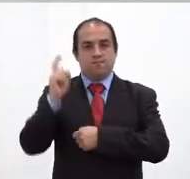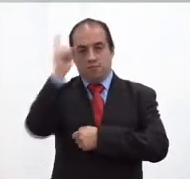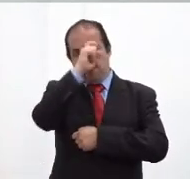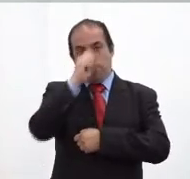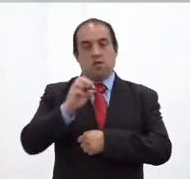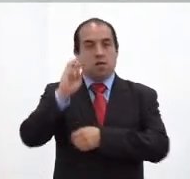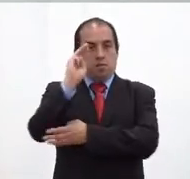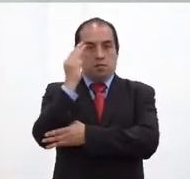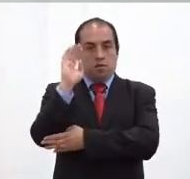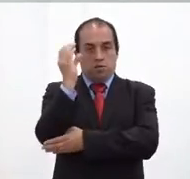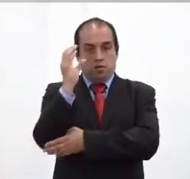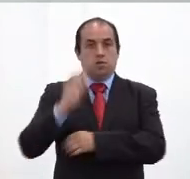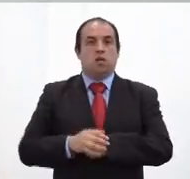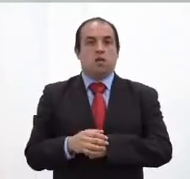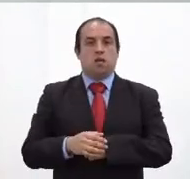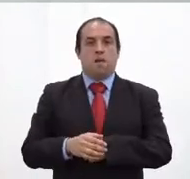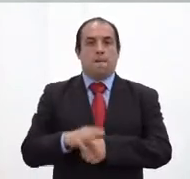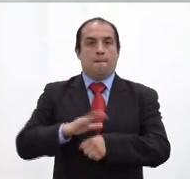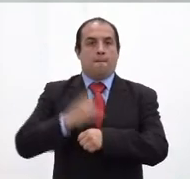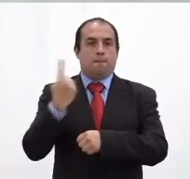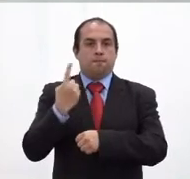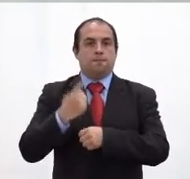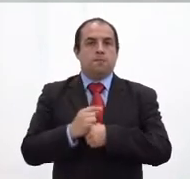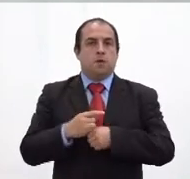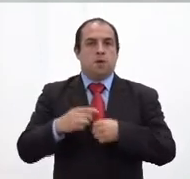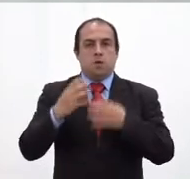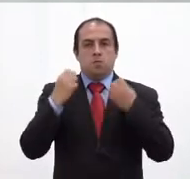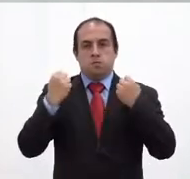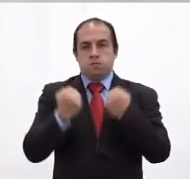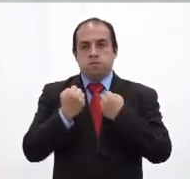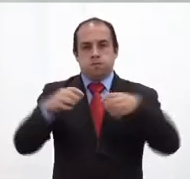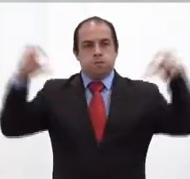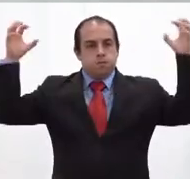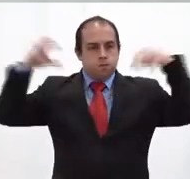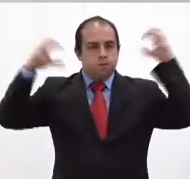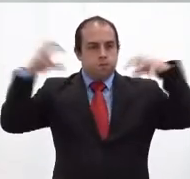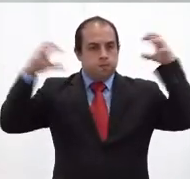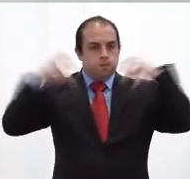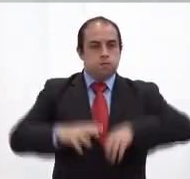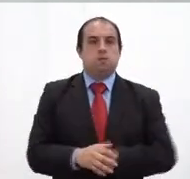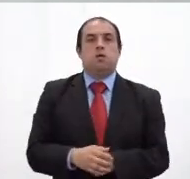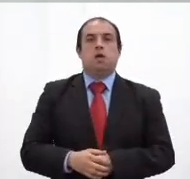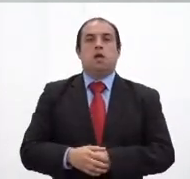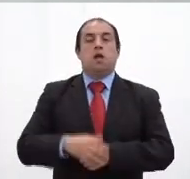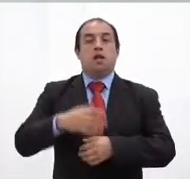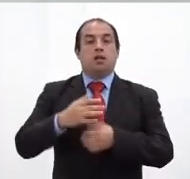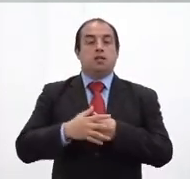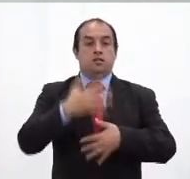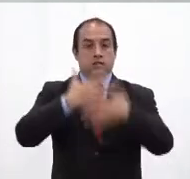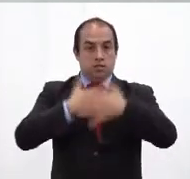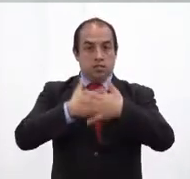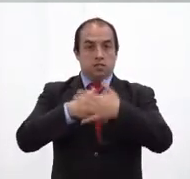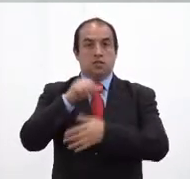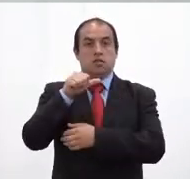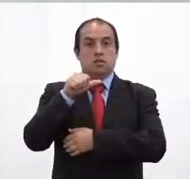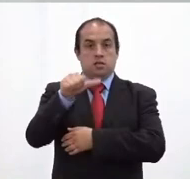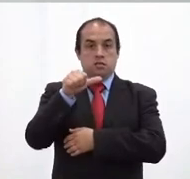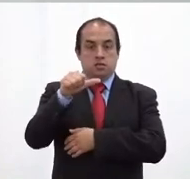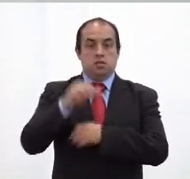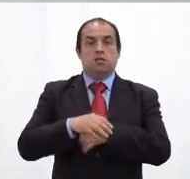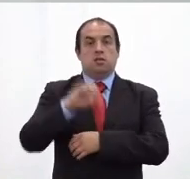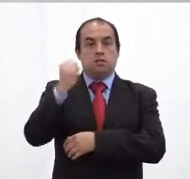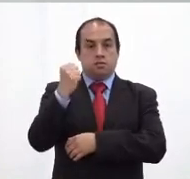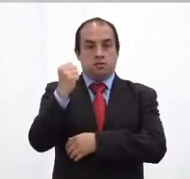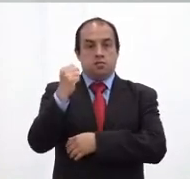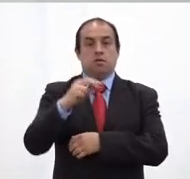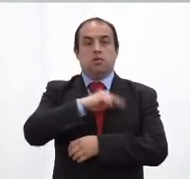Magdalena Contreras debido a las fuertes lluvias del 15 y del 16 de septiembre. Nosotros